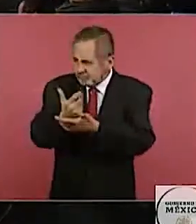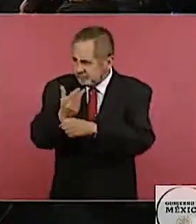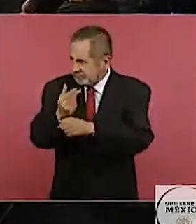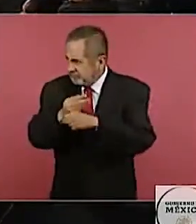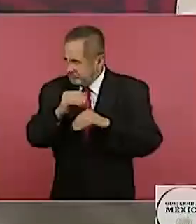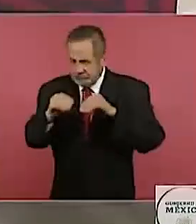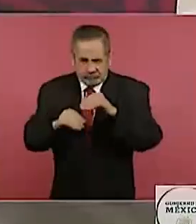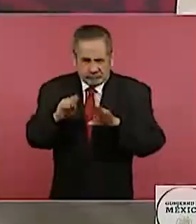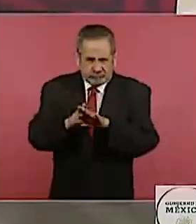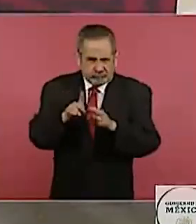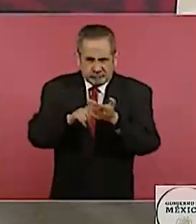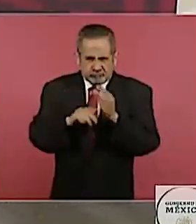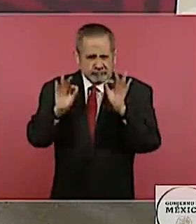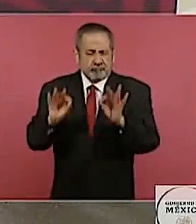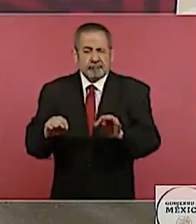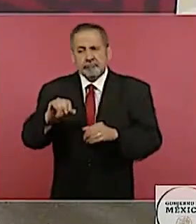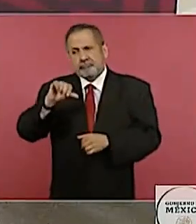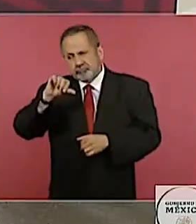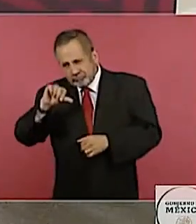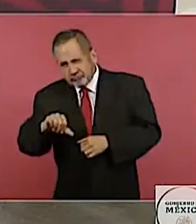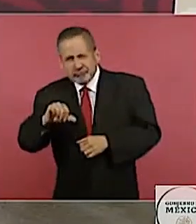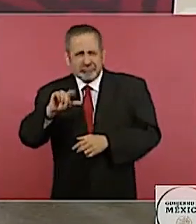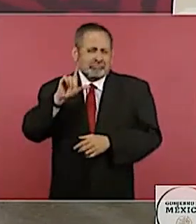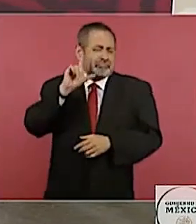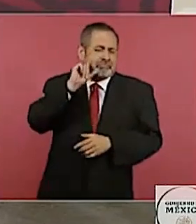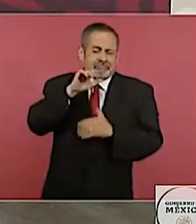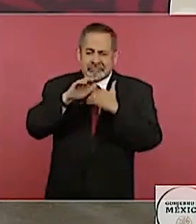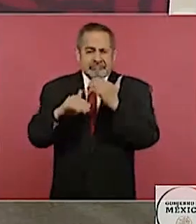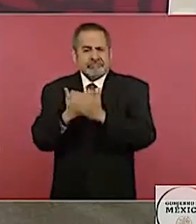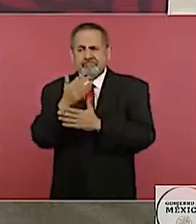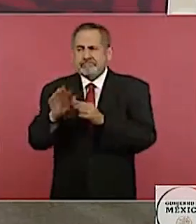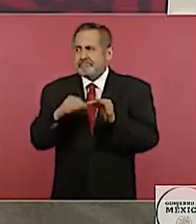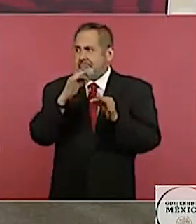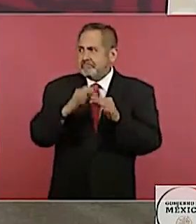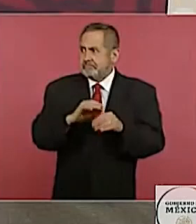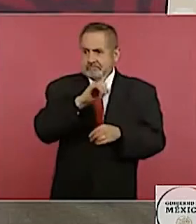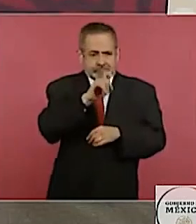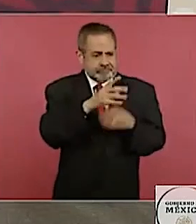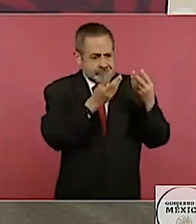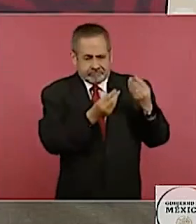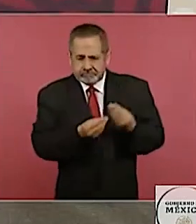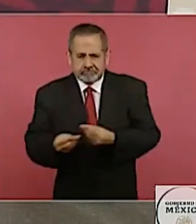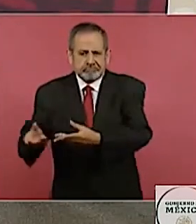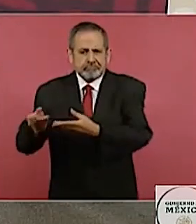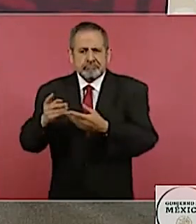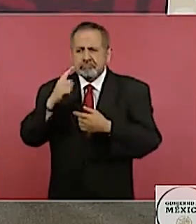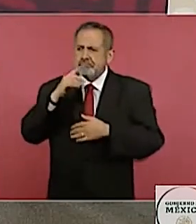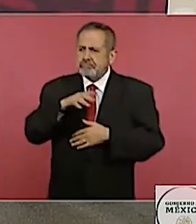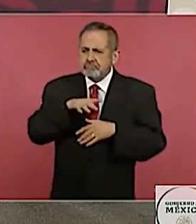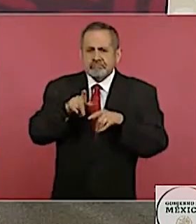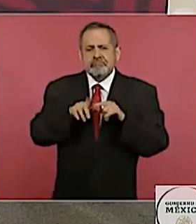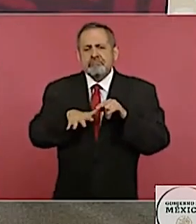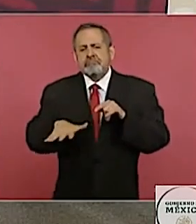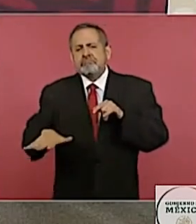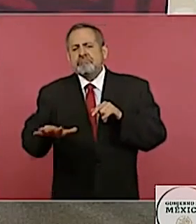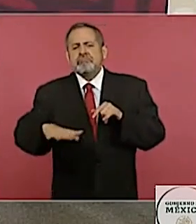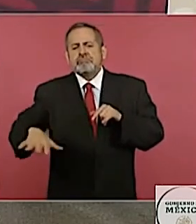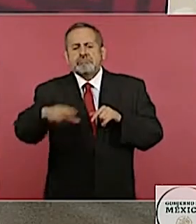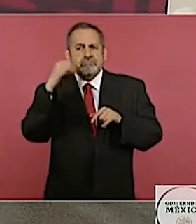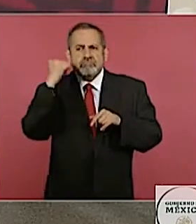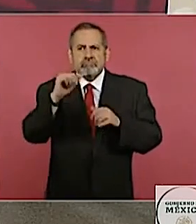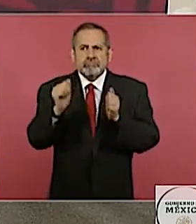nos dicen entre la noche de hoy mañana en la mañana estuviese bajando el agua potable a las colonias de Acapulco señor